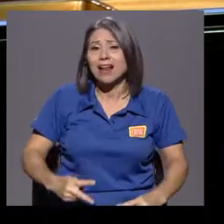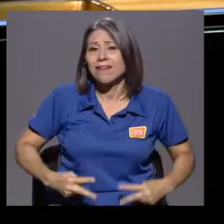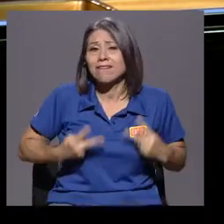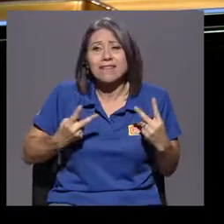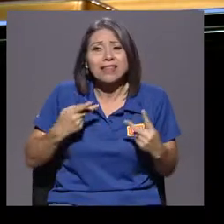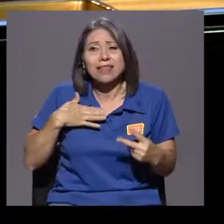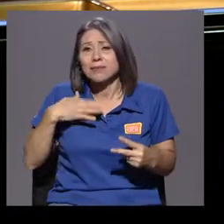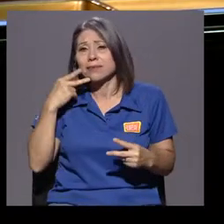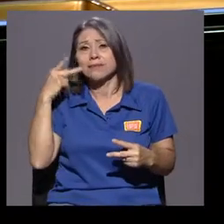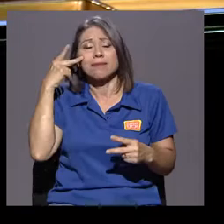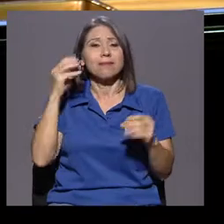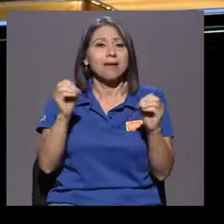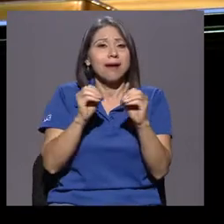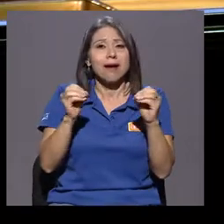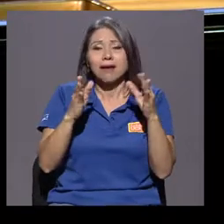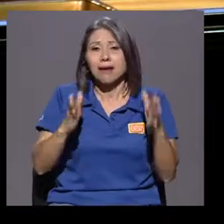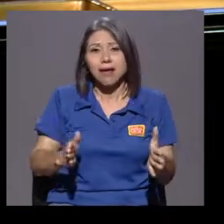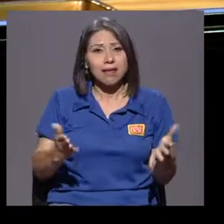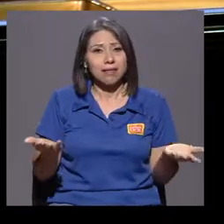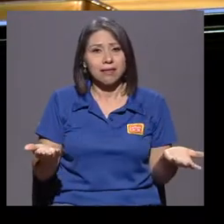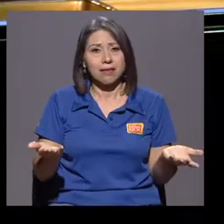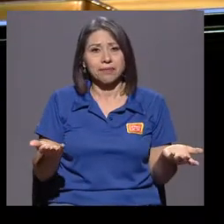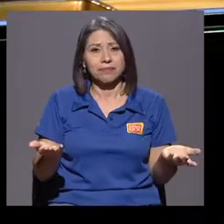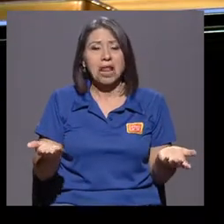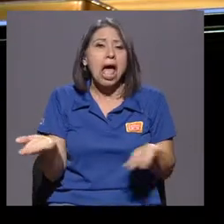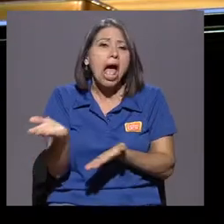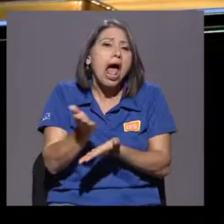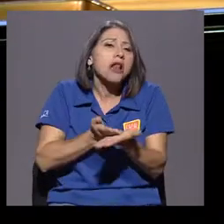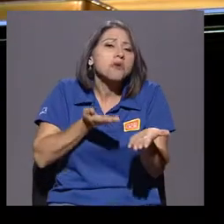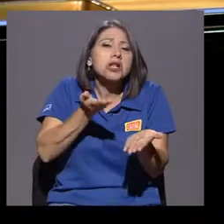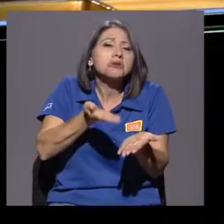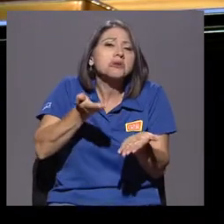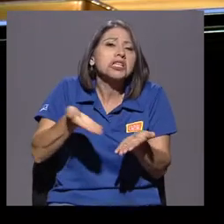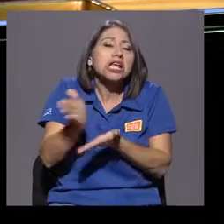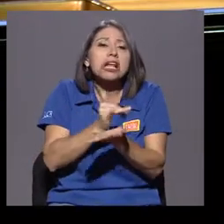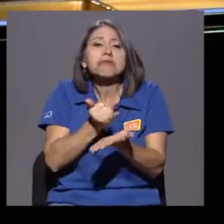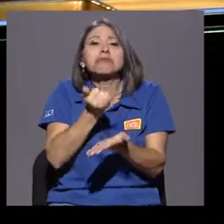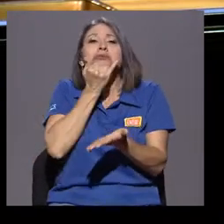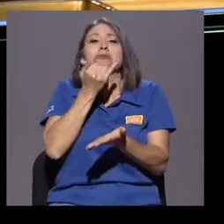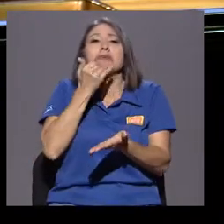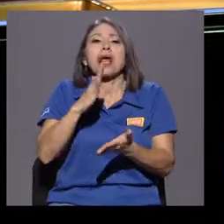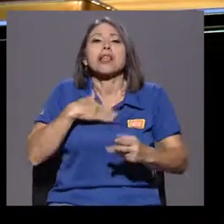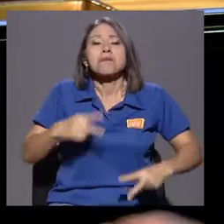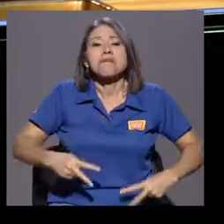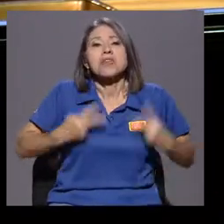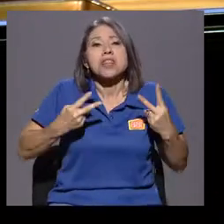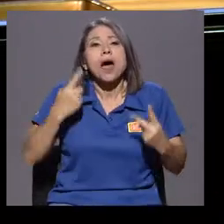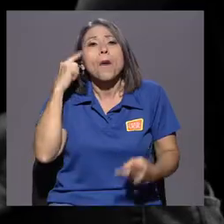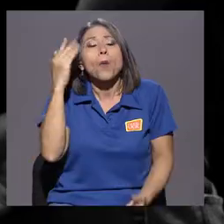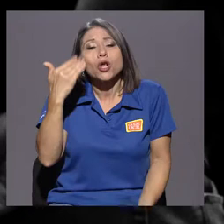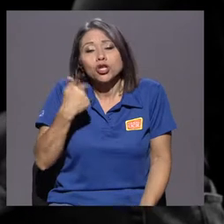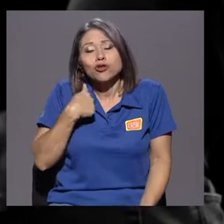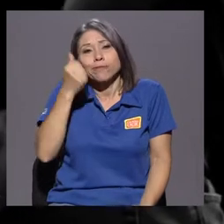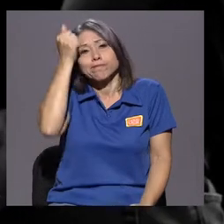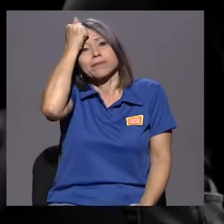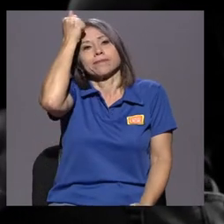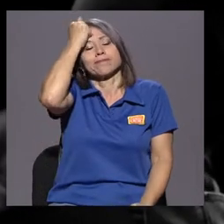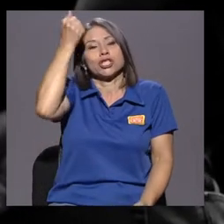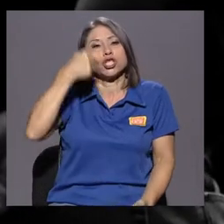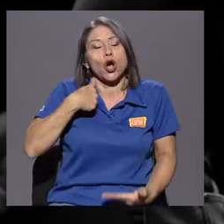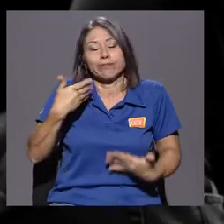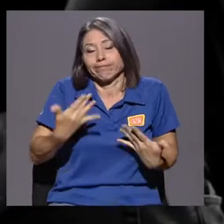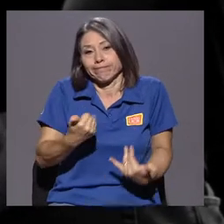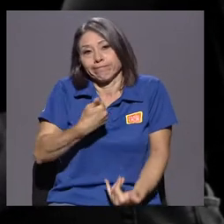mis padres ni a nadie si algunas cosillas me han salido mal en mi vida ha sido estrictamente por torpeza mía por